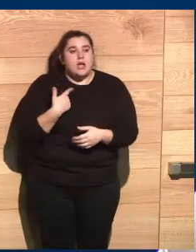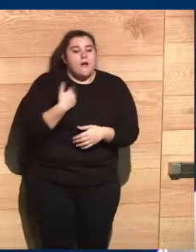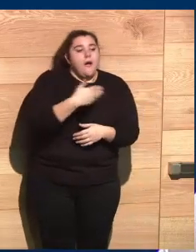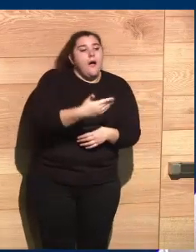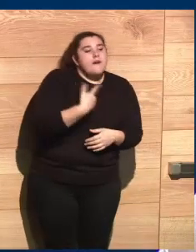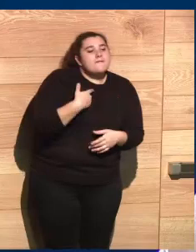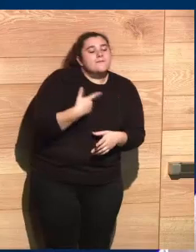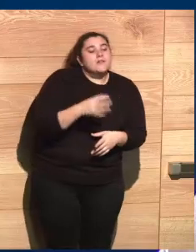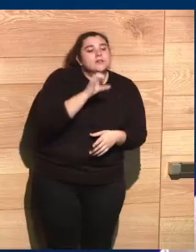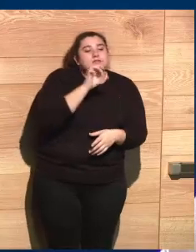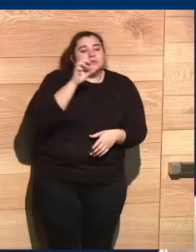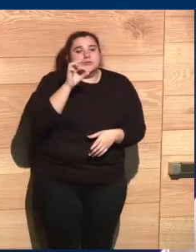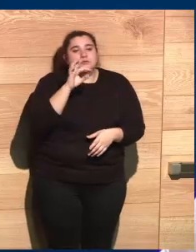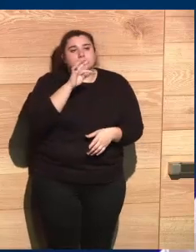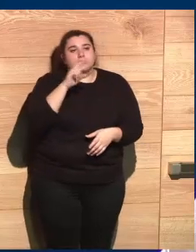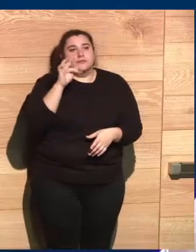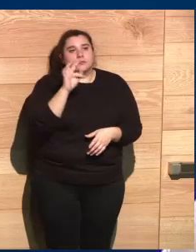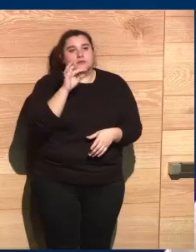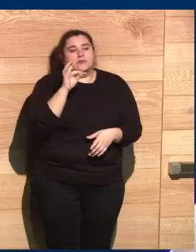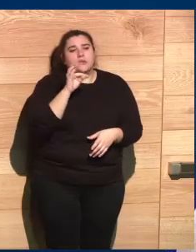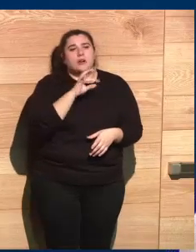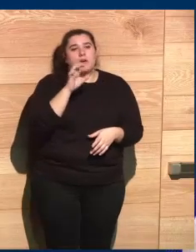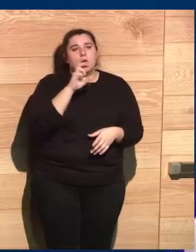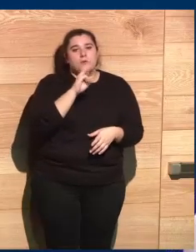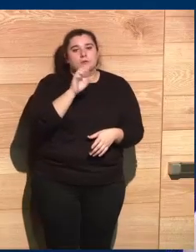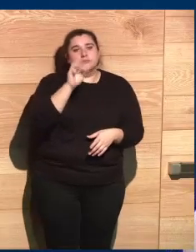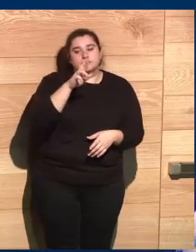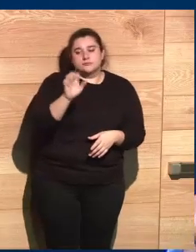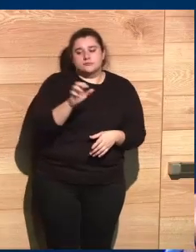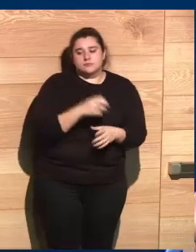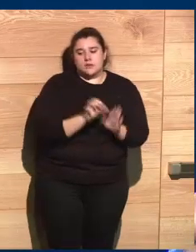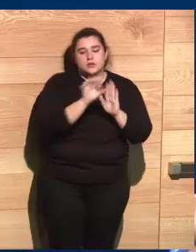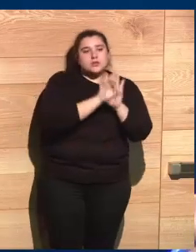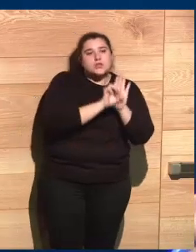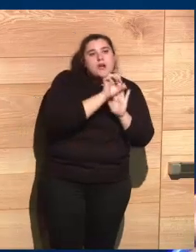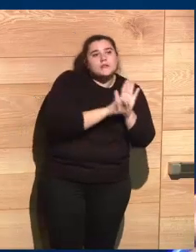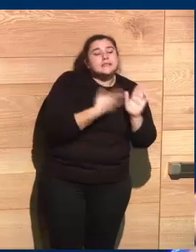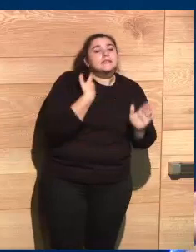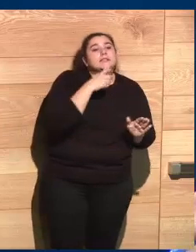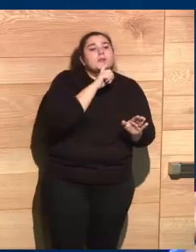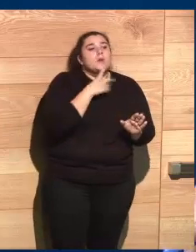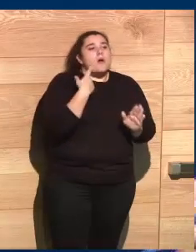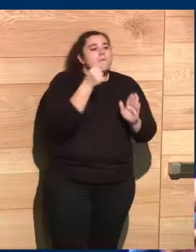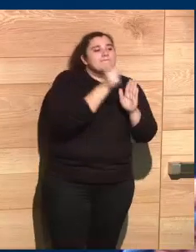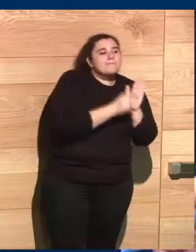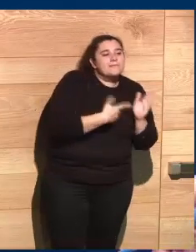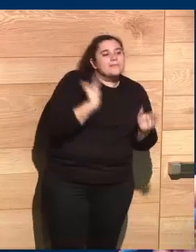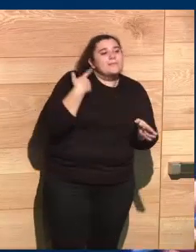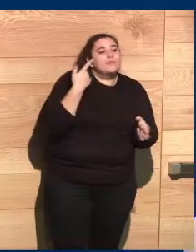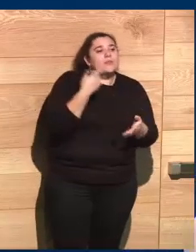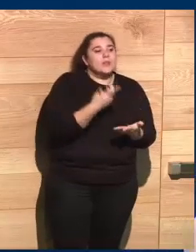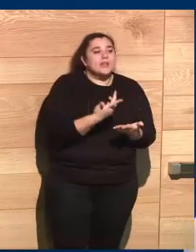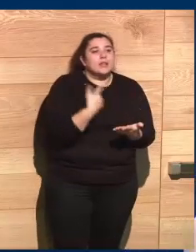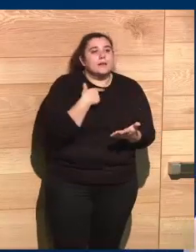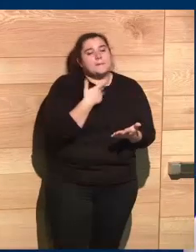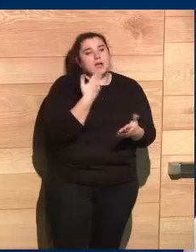que actúe como un videojuego. No como gamificación, no como puntos y badges y esta primera ola de